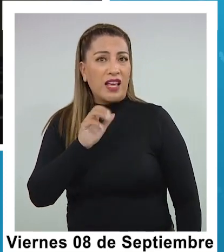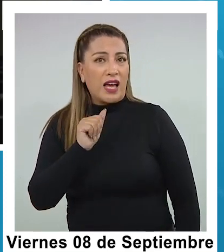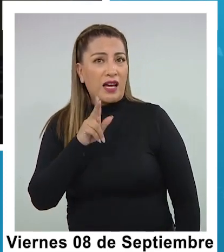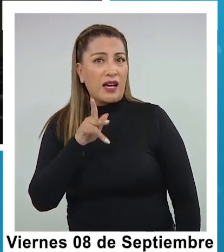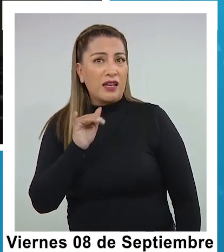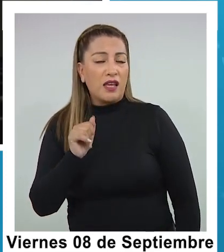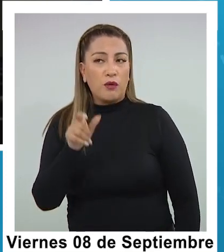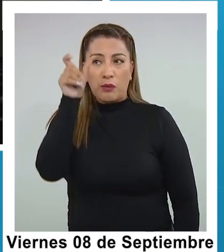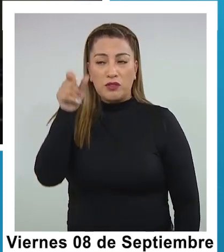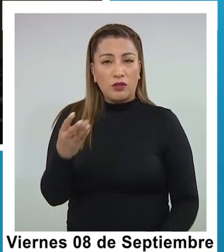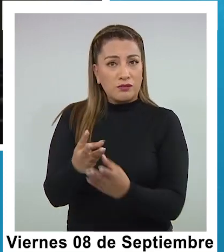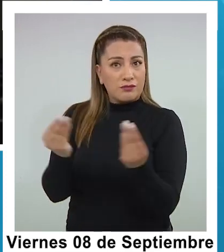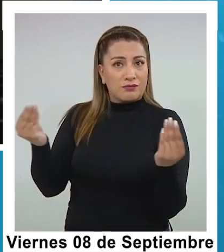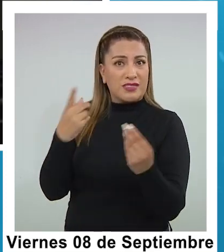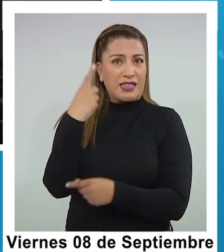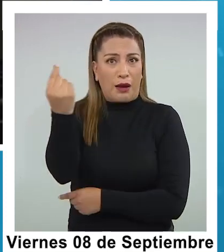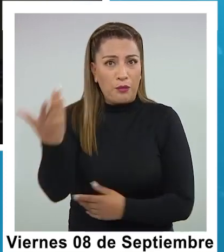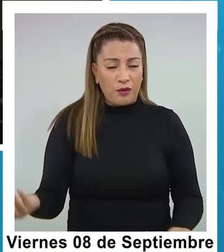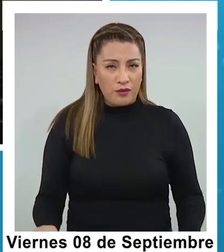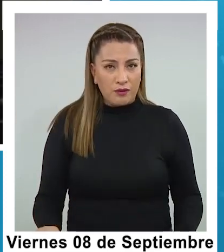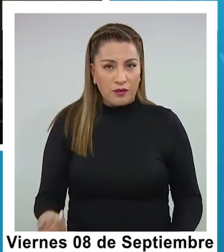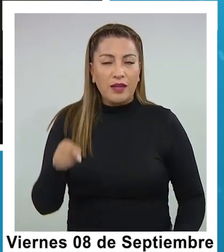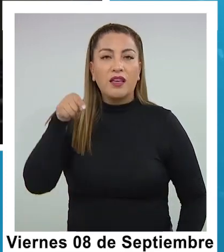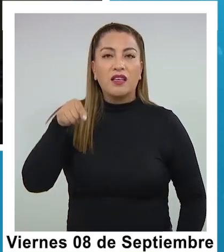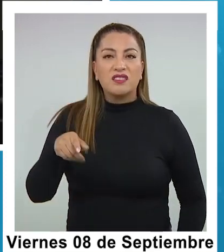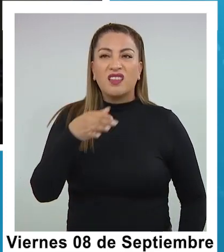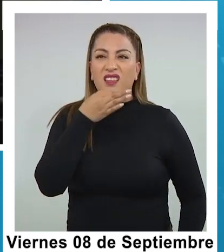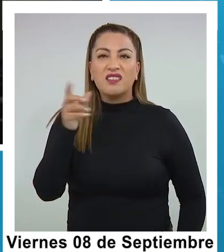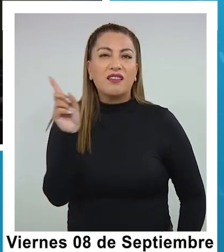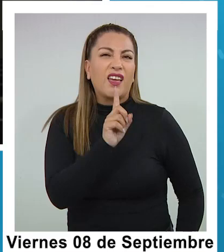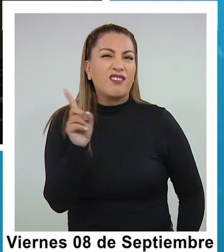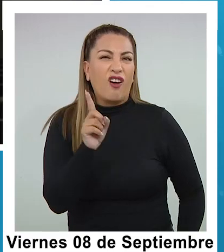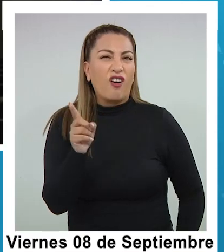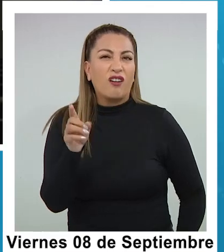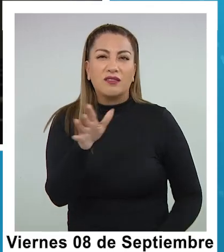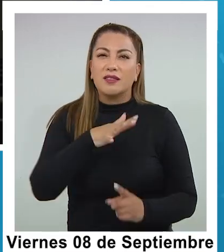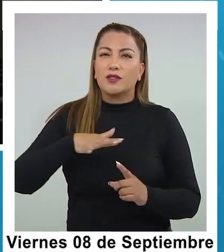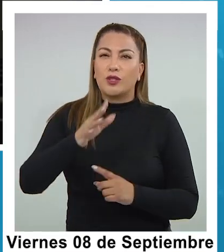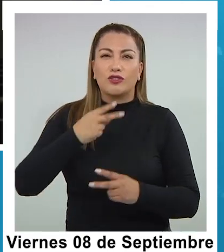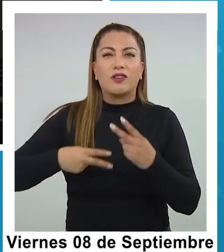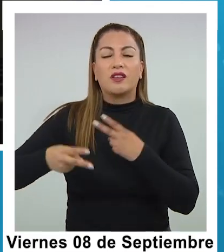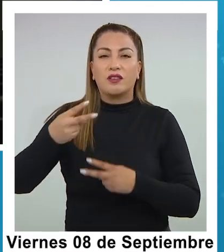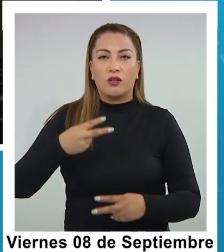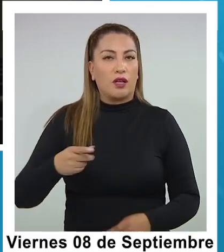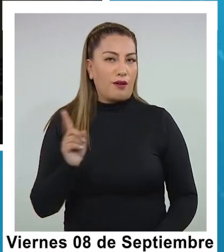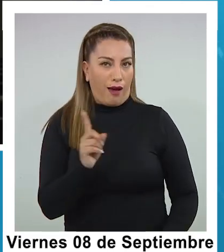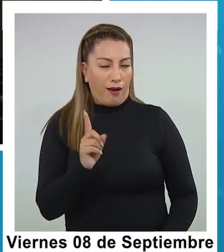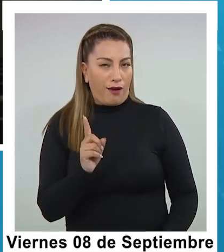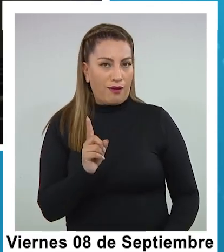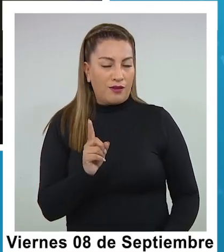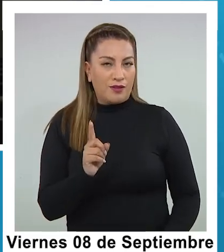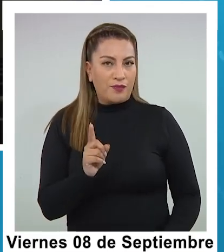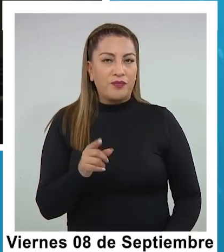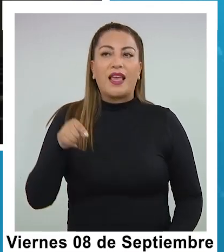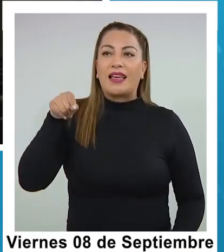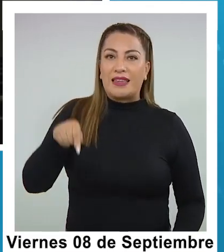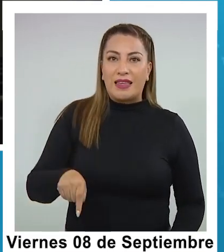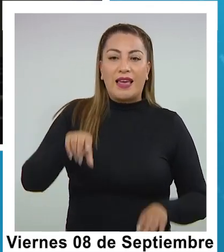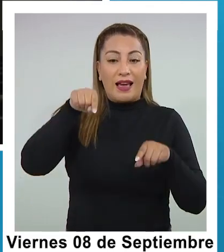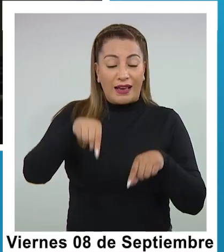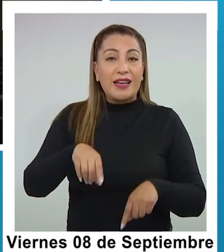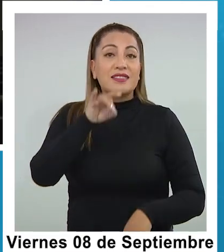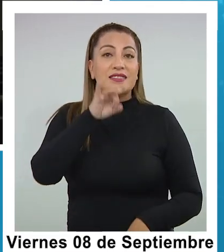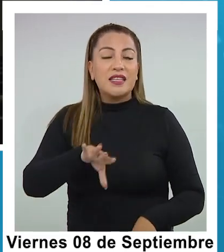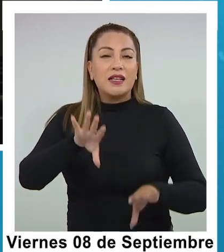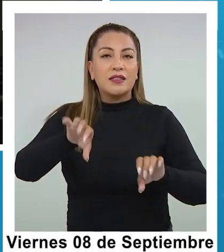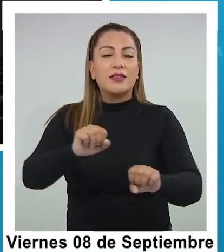gente que se escapó? Oye, eso es negar algo a lo que pasó. Lo que pasó es que habían sido detenidos los 119 acá en Chile y hechos